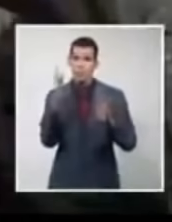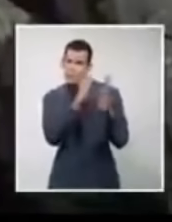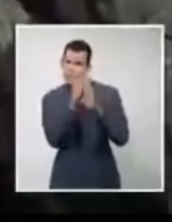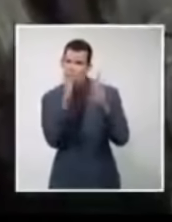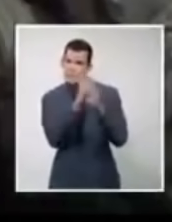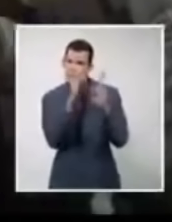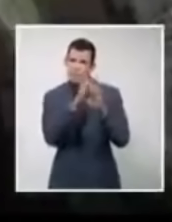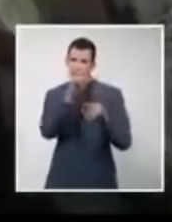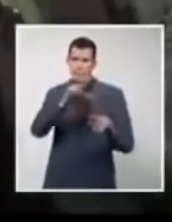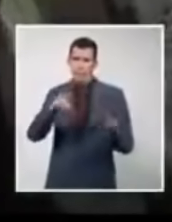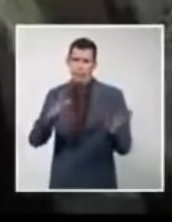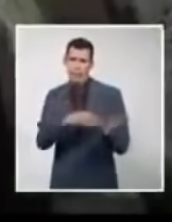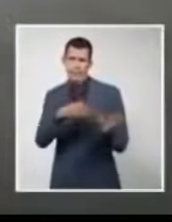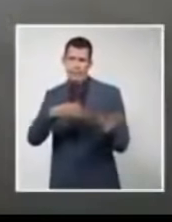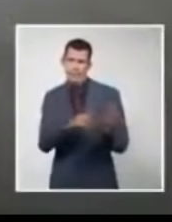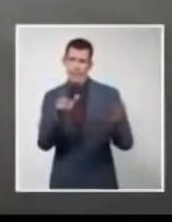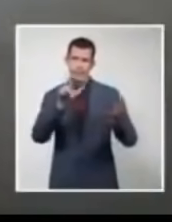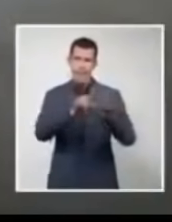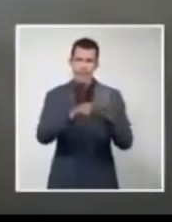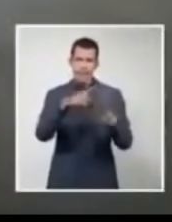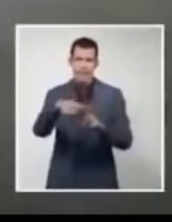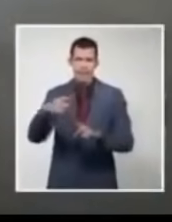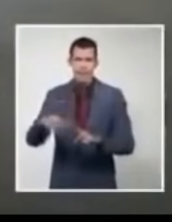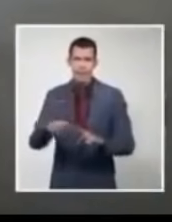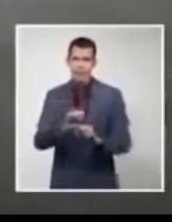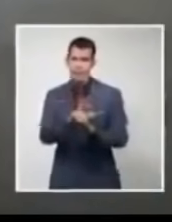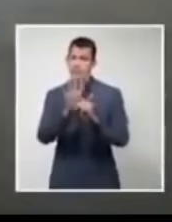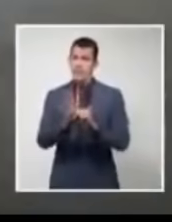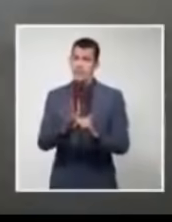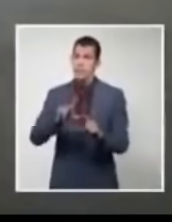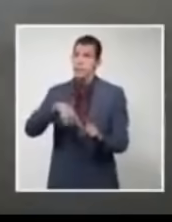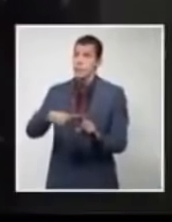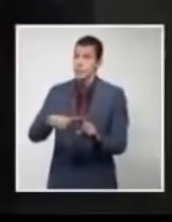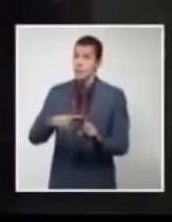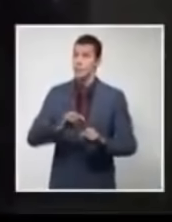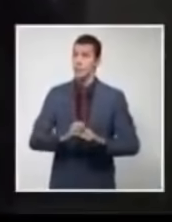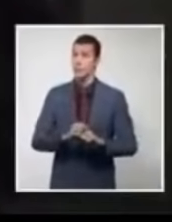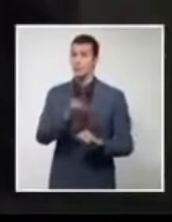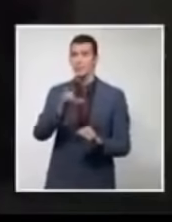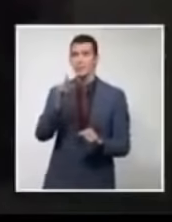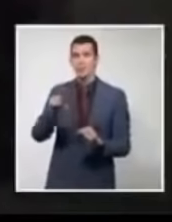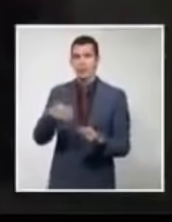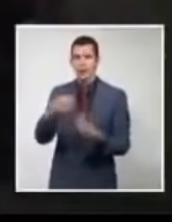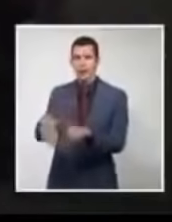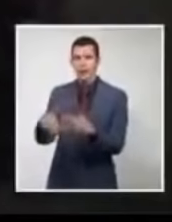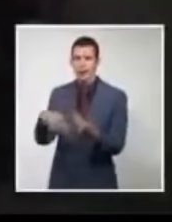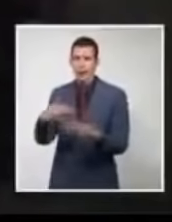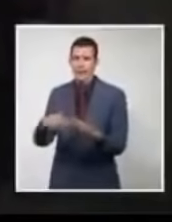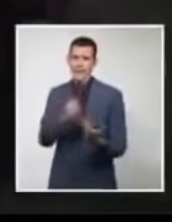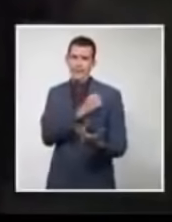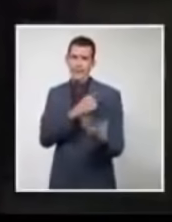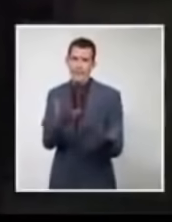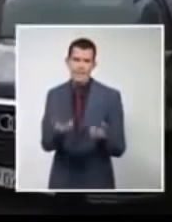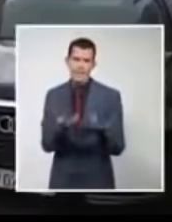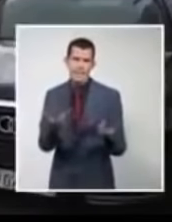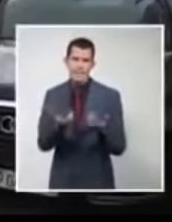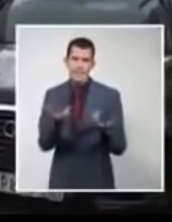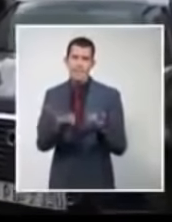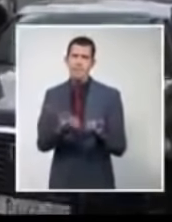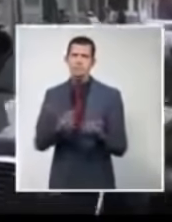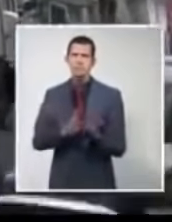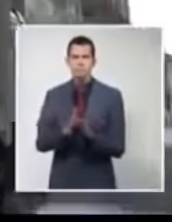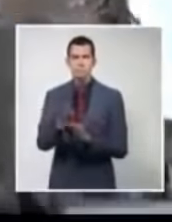indisciplinas ilegalidades los que pretenden continuar enriqueciéndose de manera ilícita encuentran su fin